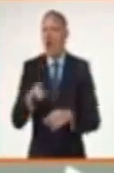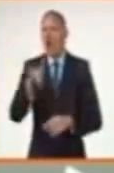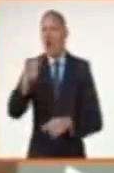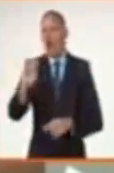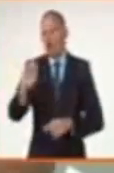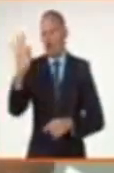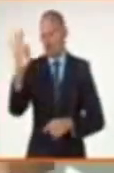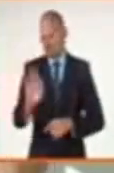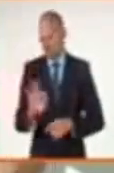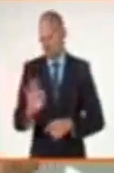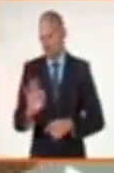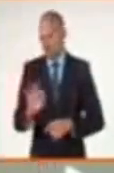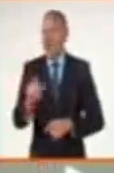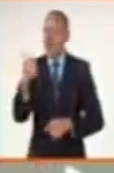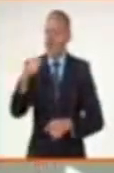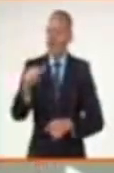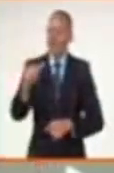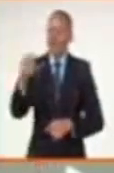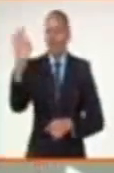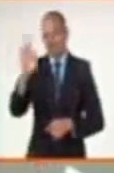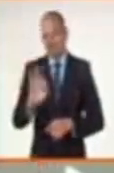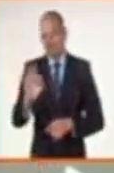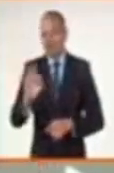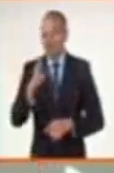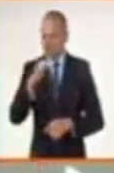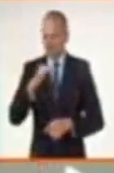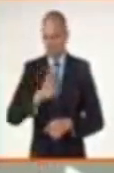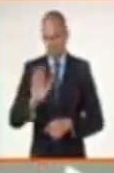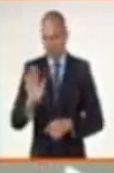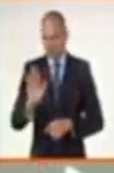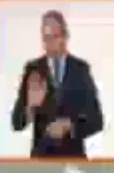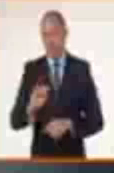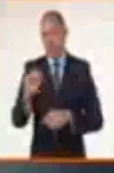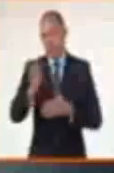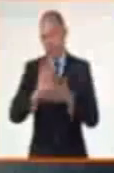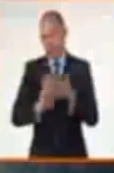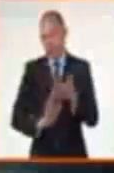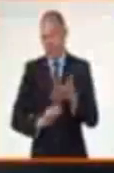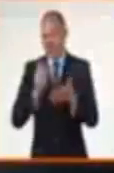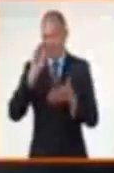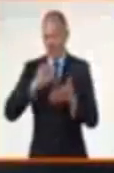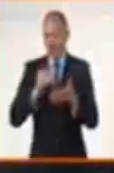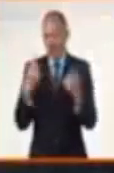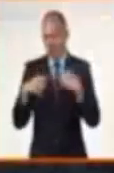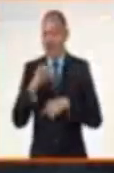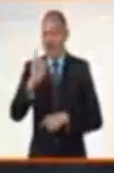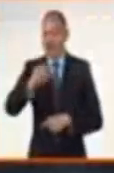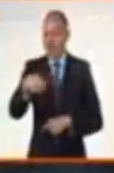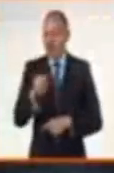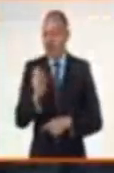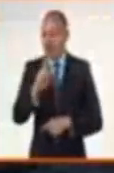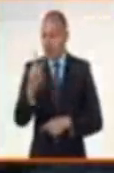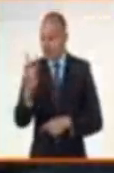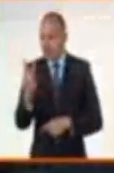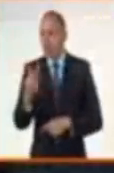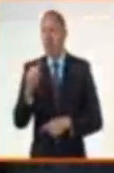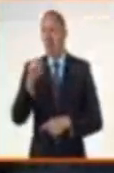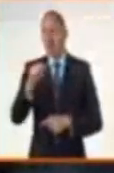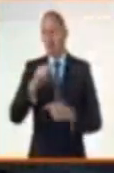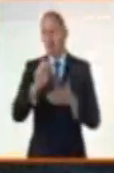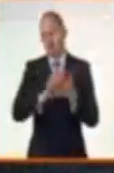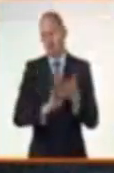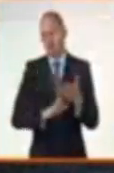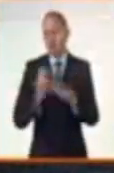90,28%. En blanco fueron el 6,22% del total y anuladas